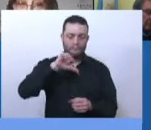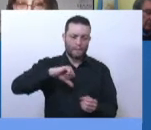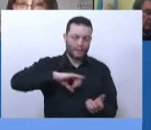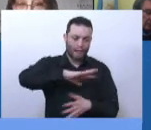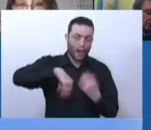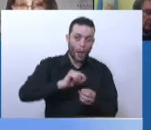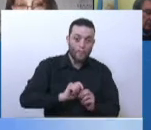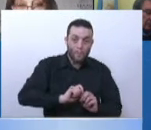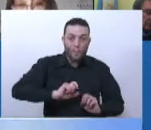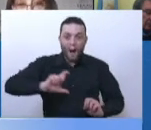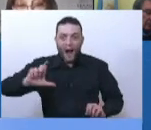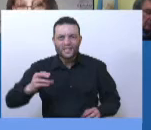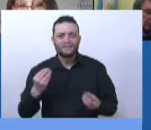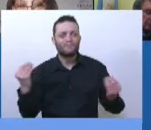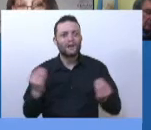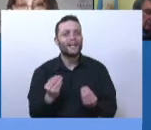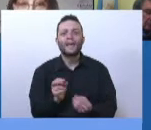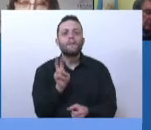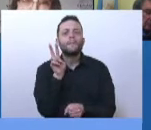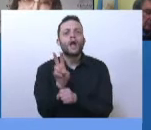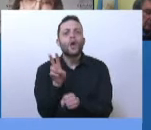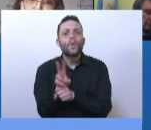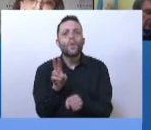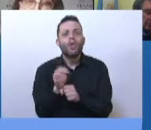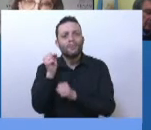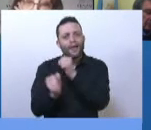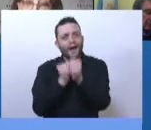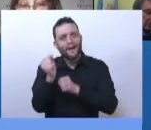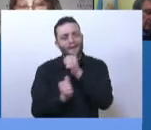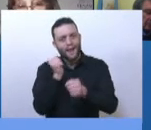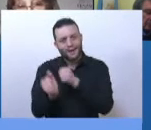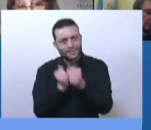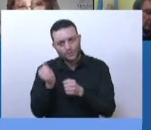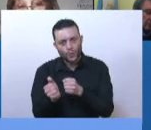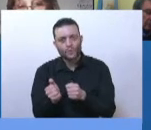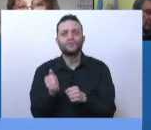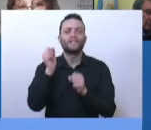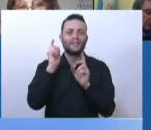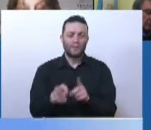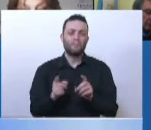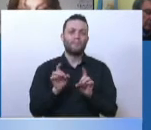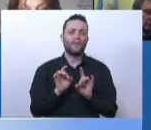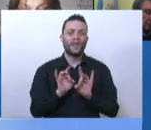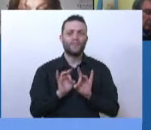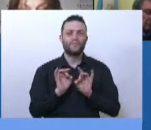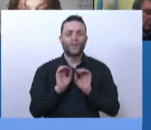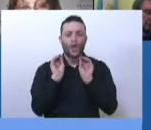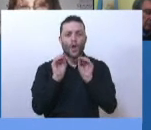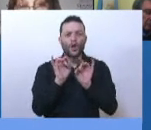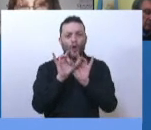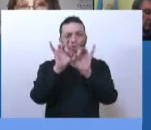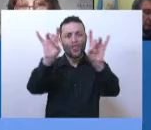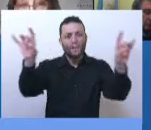objeto de proteger a las industrias, reducir los niveles de contaminación ambiental.